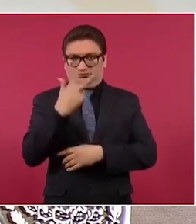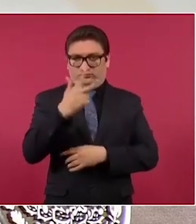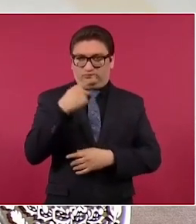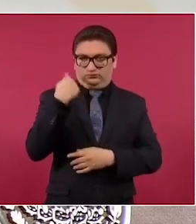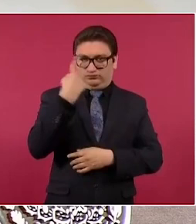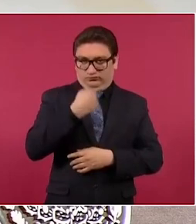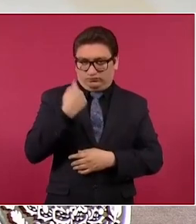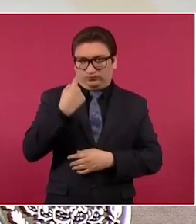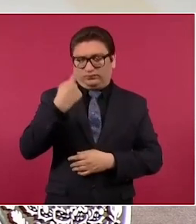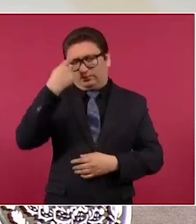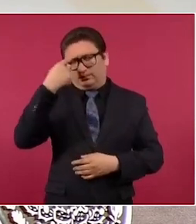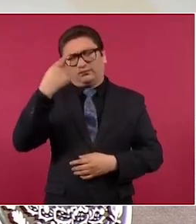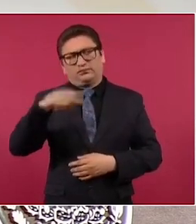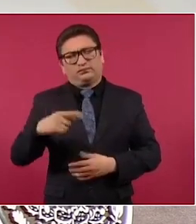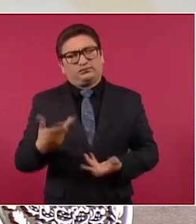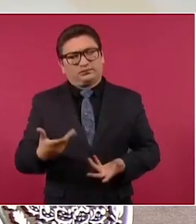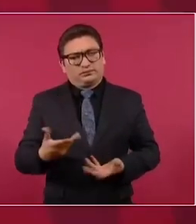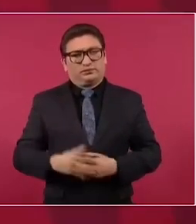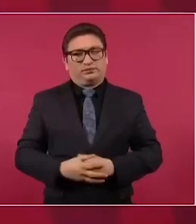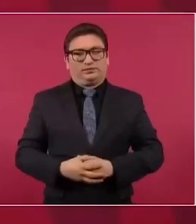8 horas para